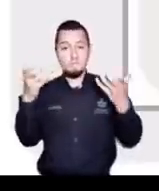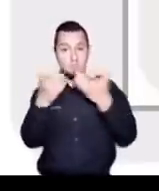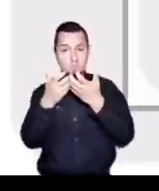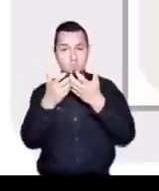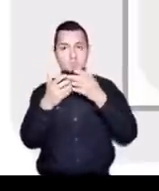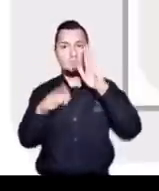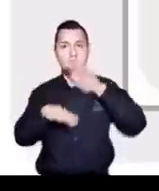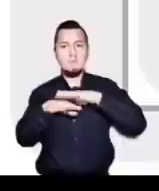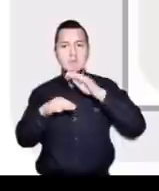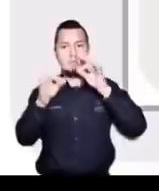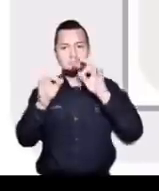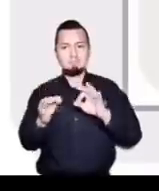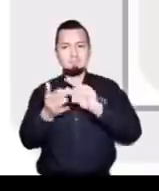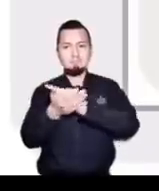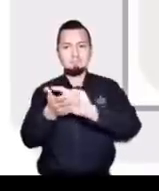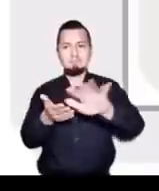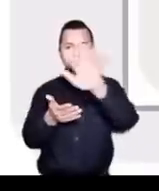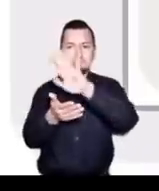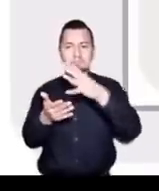capaces, como pueden apreciar